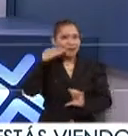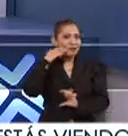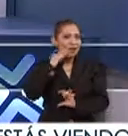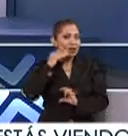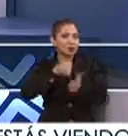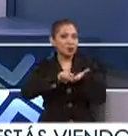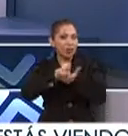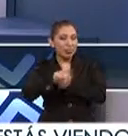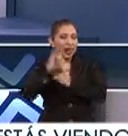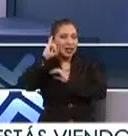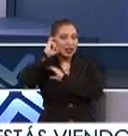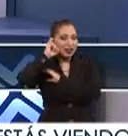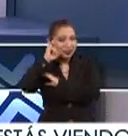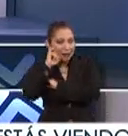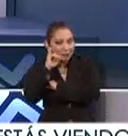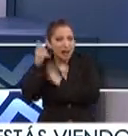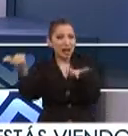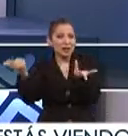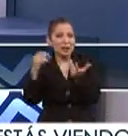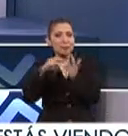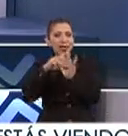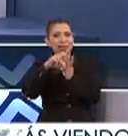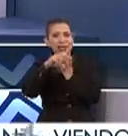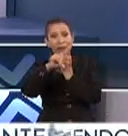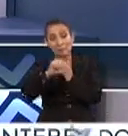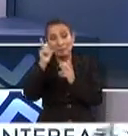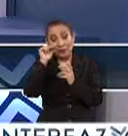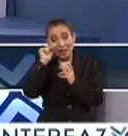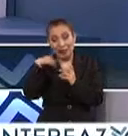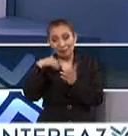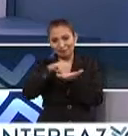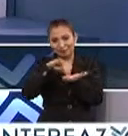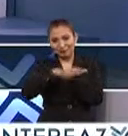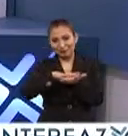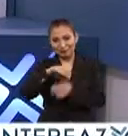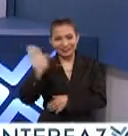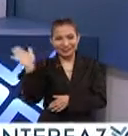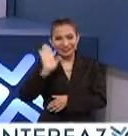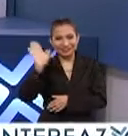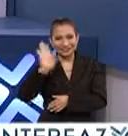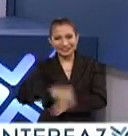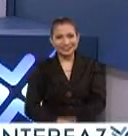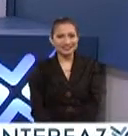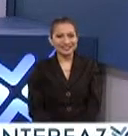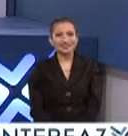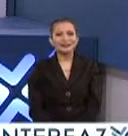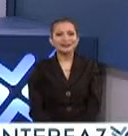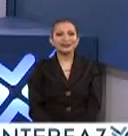Facebook, Twitter, Instagram y Medium. Y mañana tenemos otra cita más aquí. Chao.